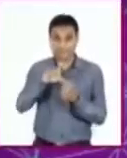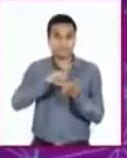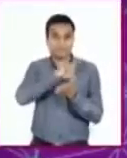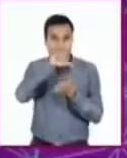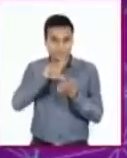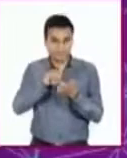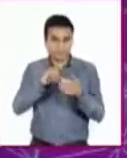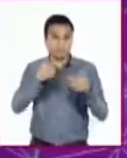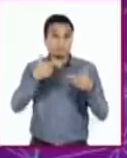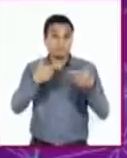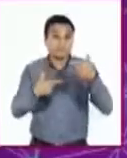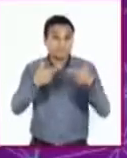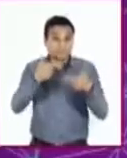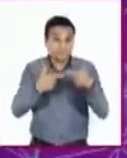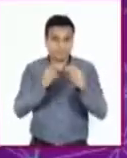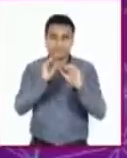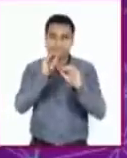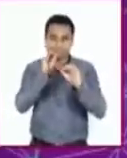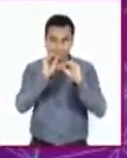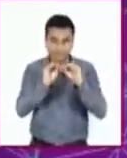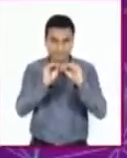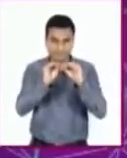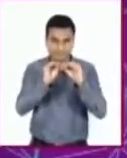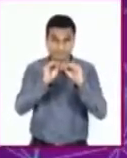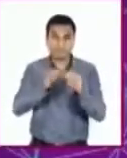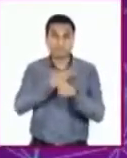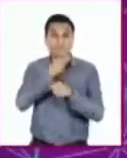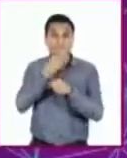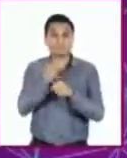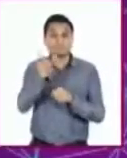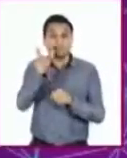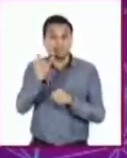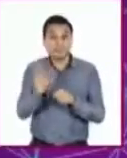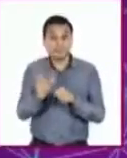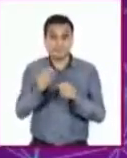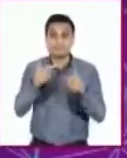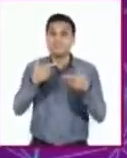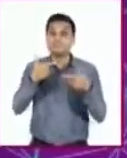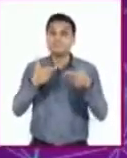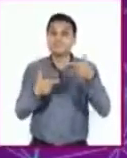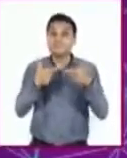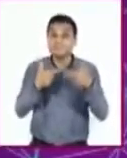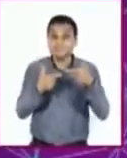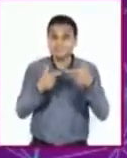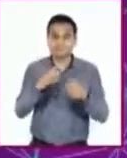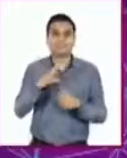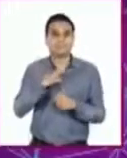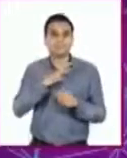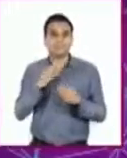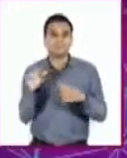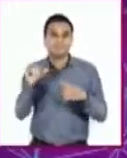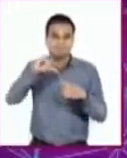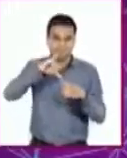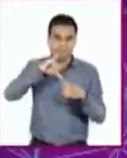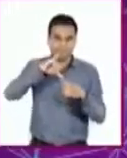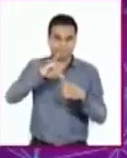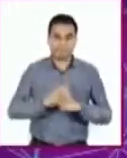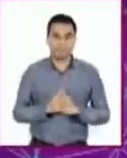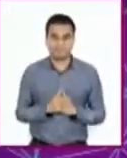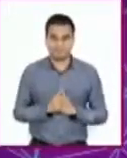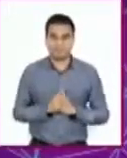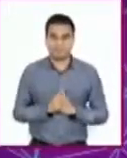leche que se extrajeron del depósito, y en la segunda, los litros que se vaciaron en el